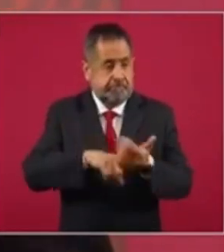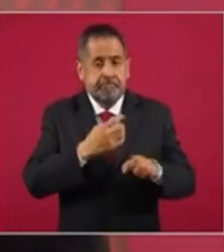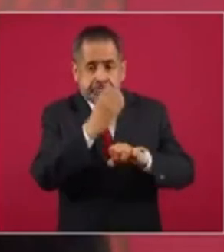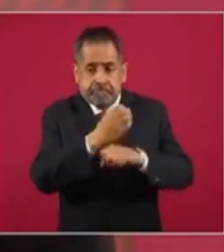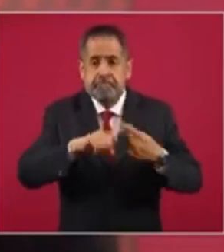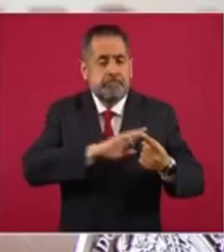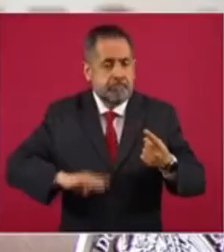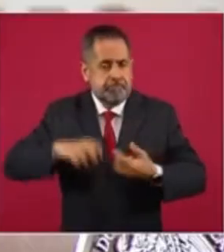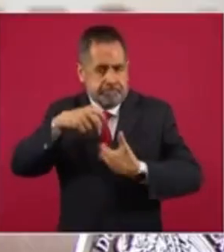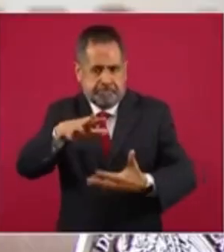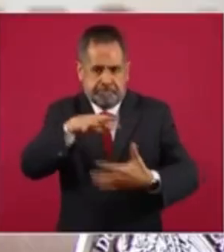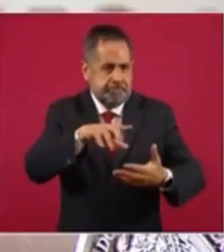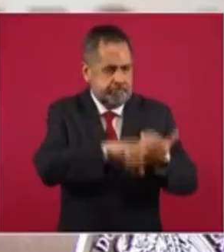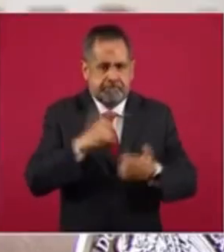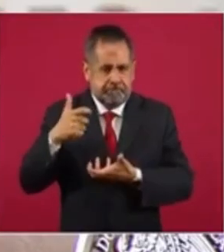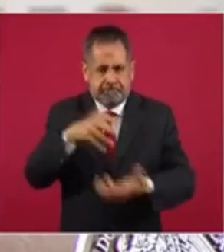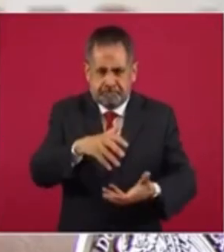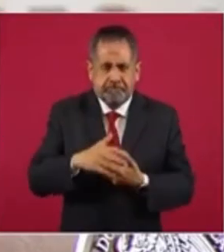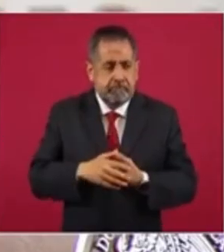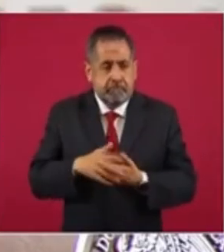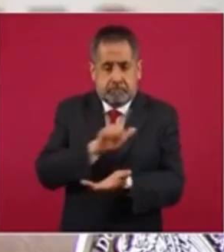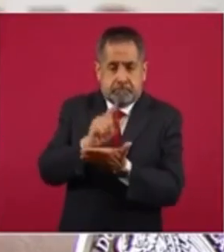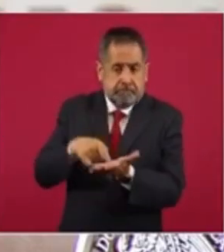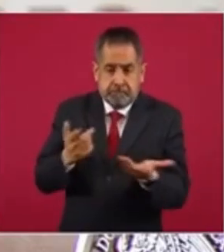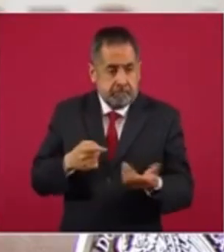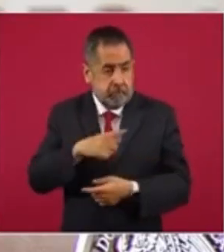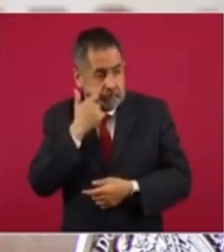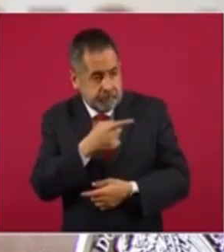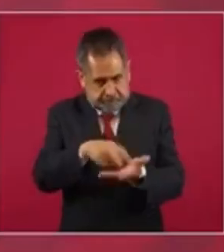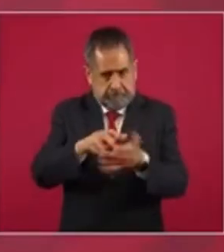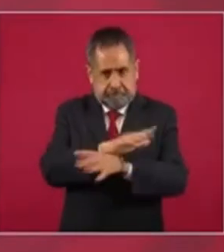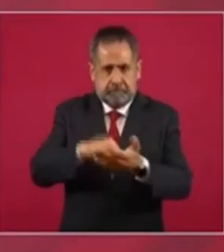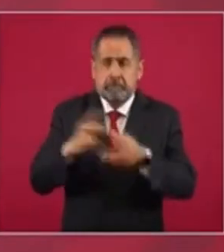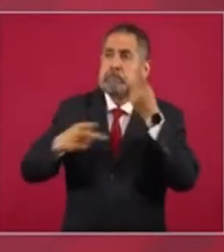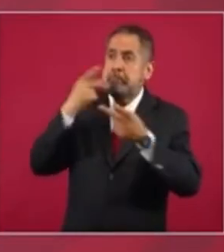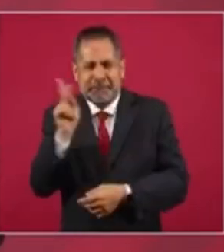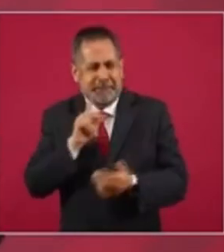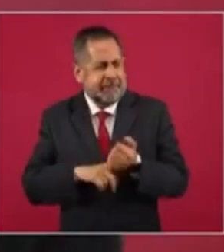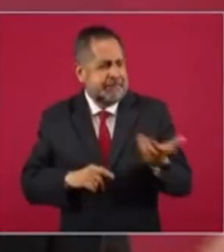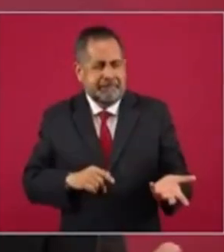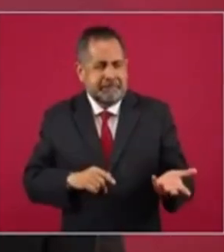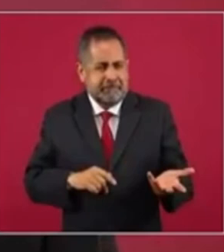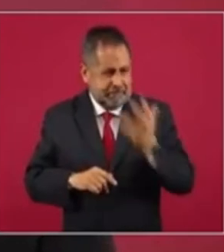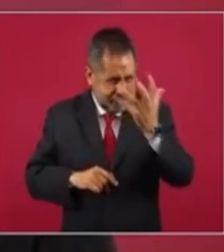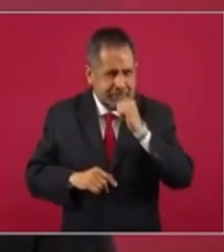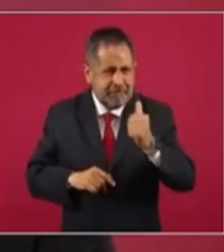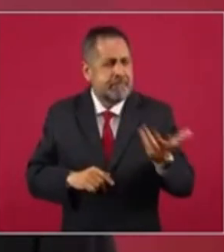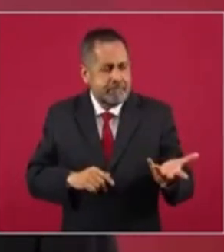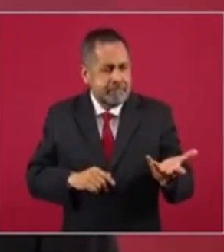municipios. Si no se hace de esa manera, pues todo es pura demagogia, pues no es serio.